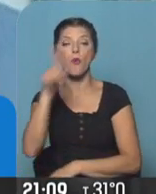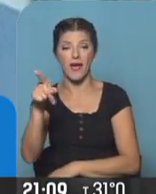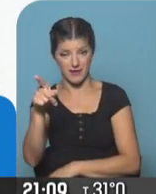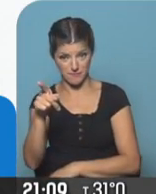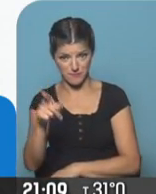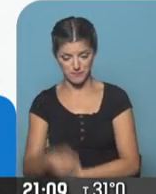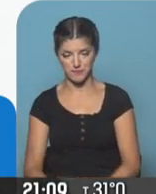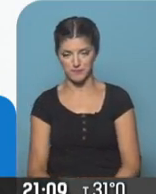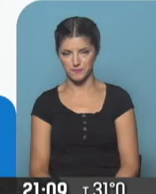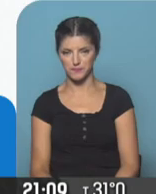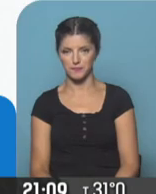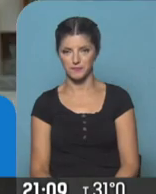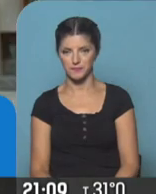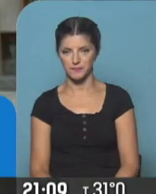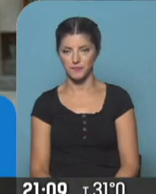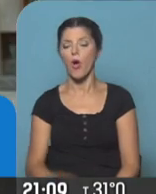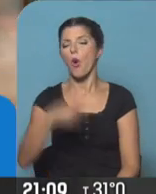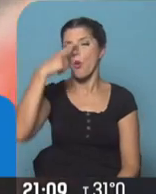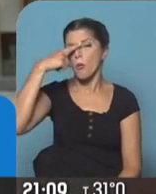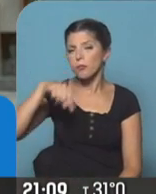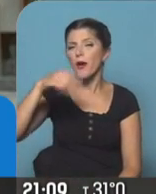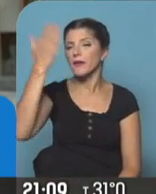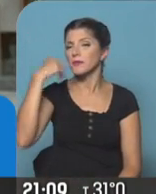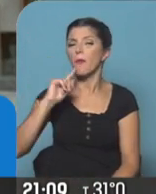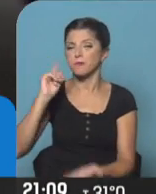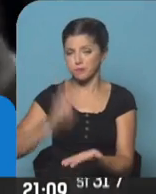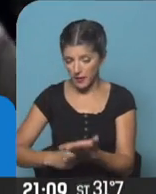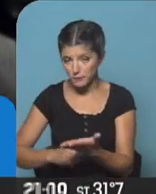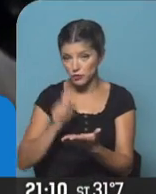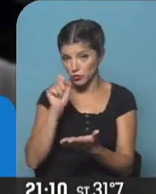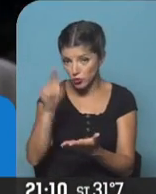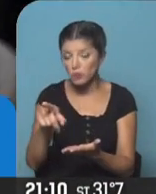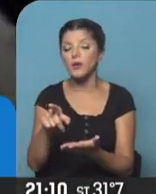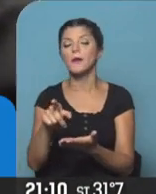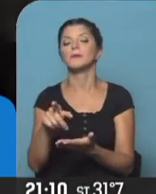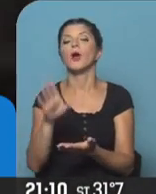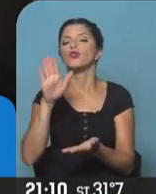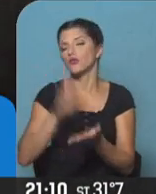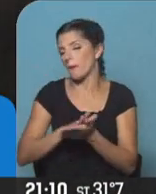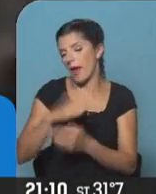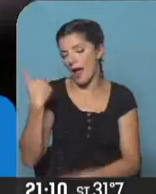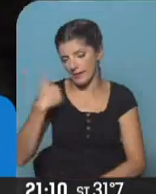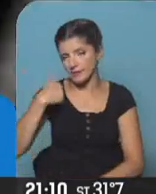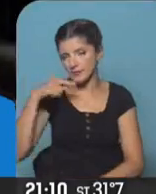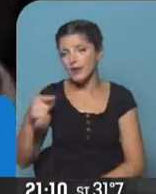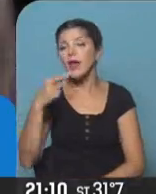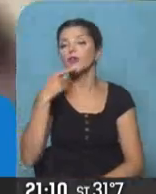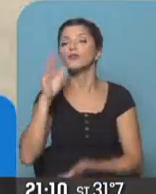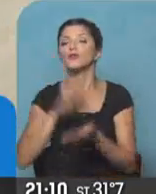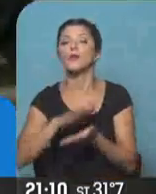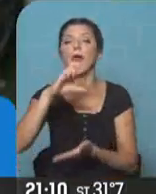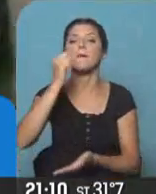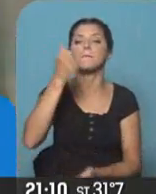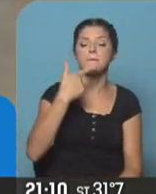mismo distrito. El último fallo de Griesa referido a la Argentina fue rever la polémica sentencia del pari passu